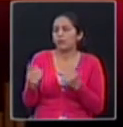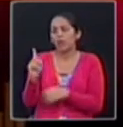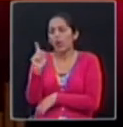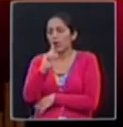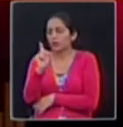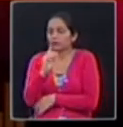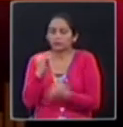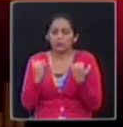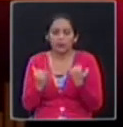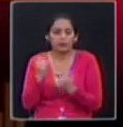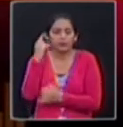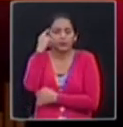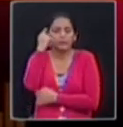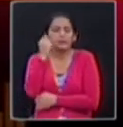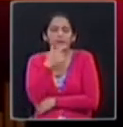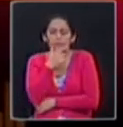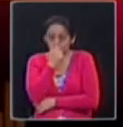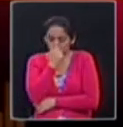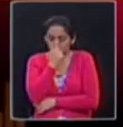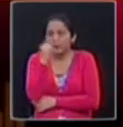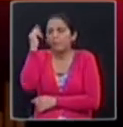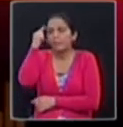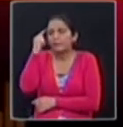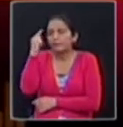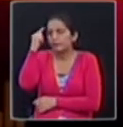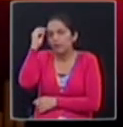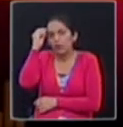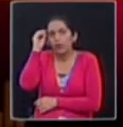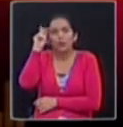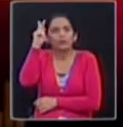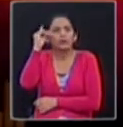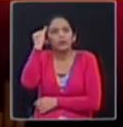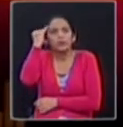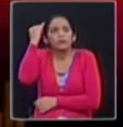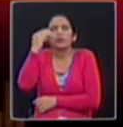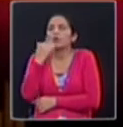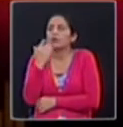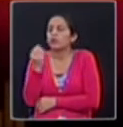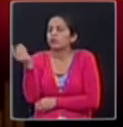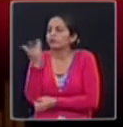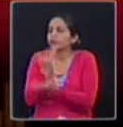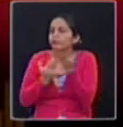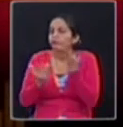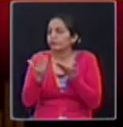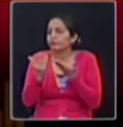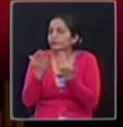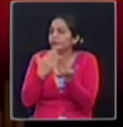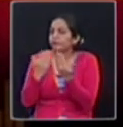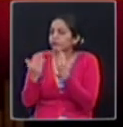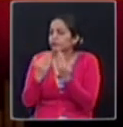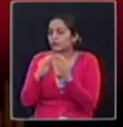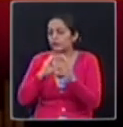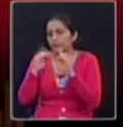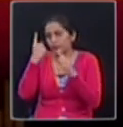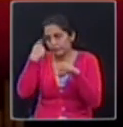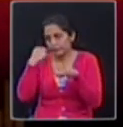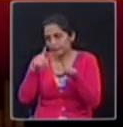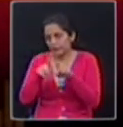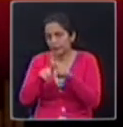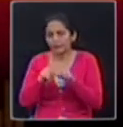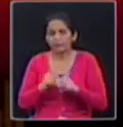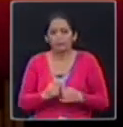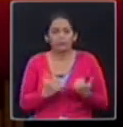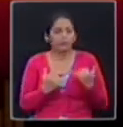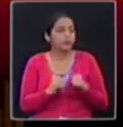invitación es a que si hay mejores alternativas, hagámoslas, pero trabajemos sobre estas a través de un diálogo. En ese sentido, José, esa invitación que hacen